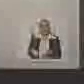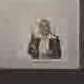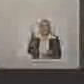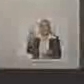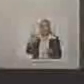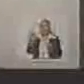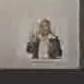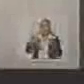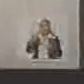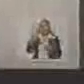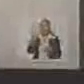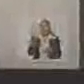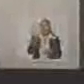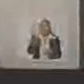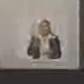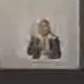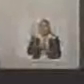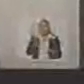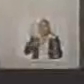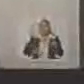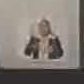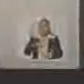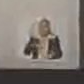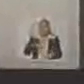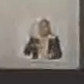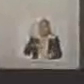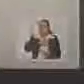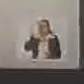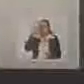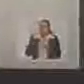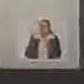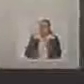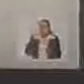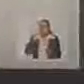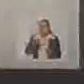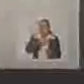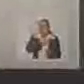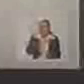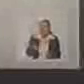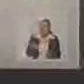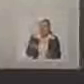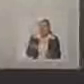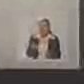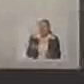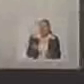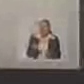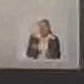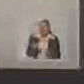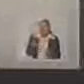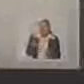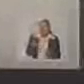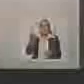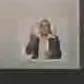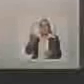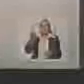camioneta blanca? Esto se va a terminar. No podemos permitir que siga reinando la ilegalidad en Benito Juárez. Esto